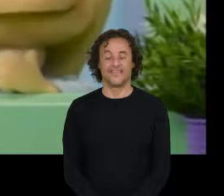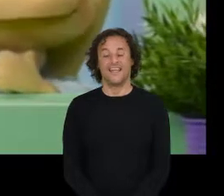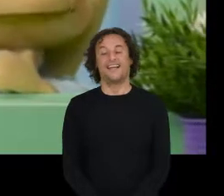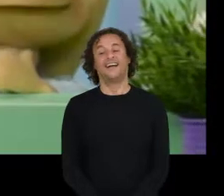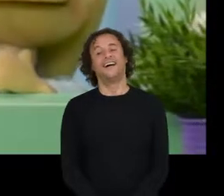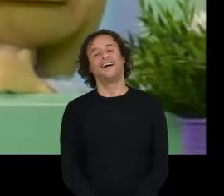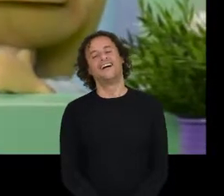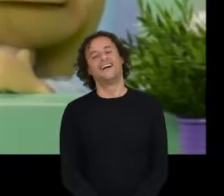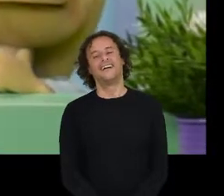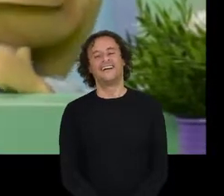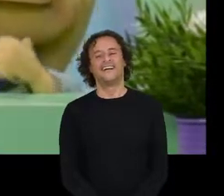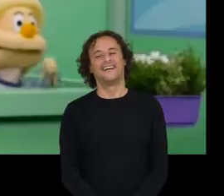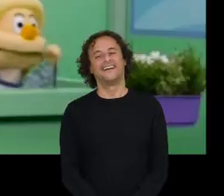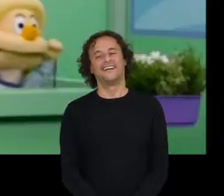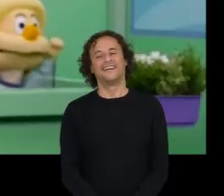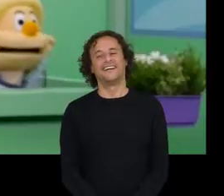Ay.